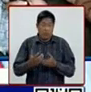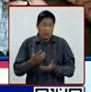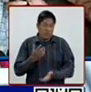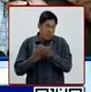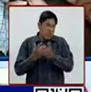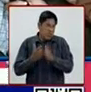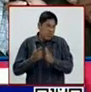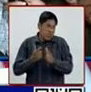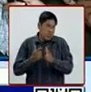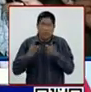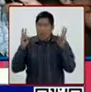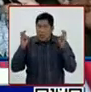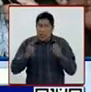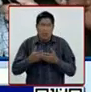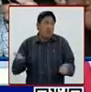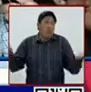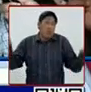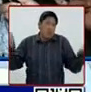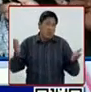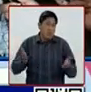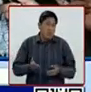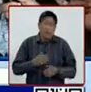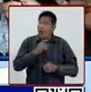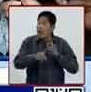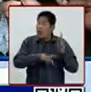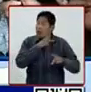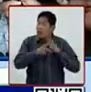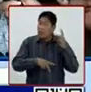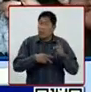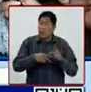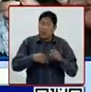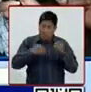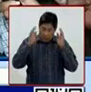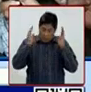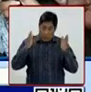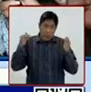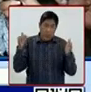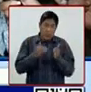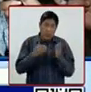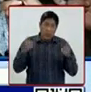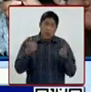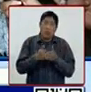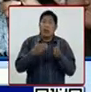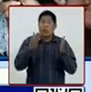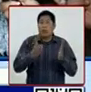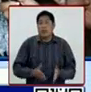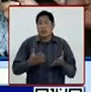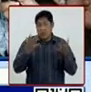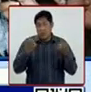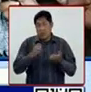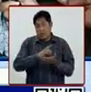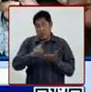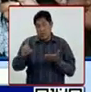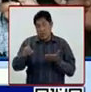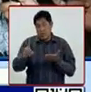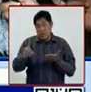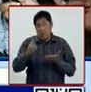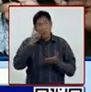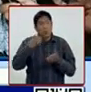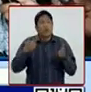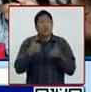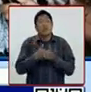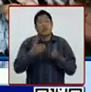bélico justamente a la población para que estén atentando contra el vecino quiere defender un derecho un